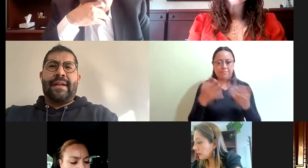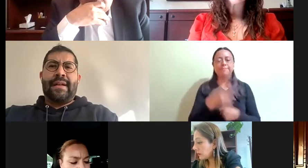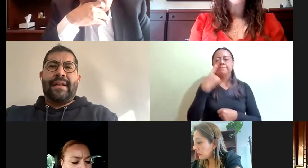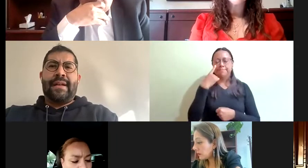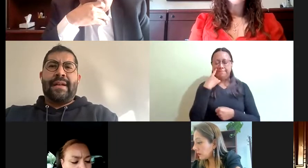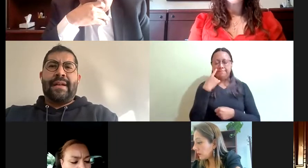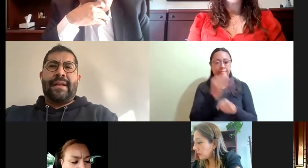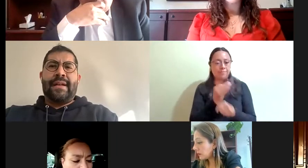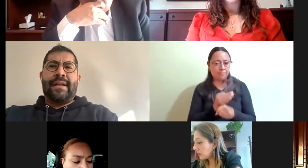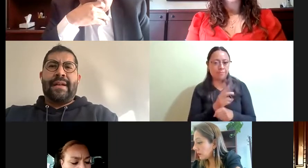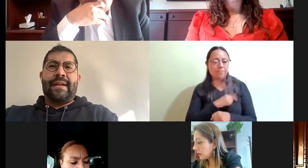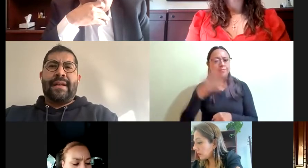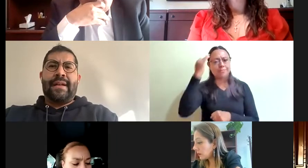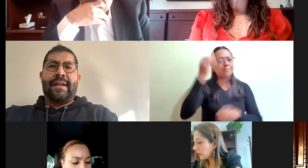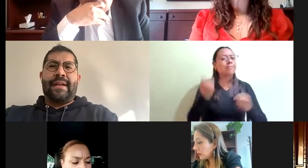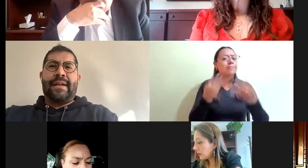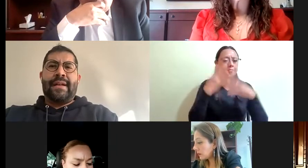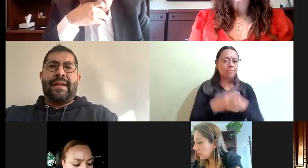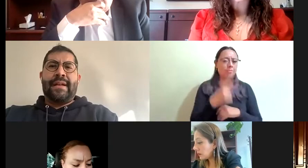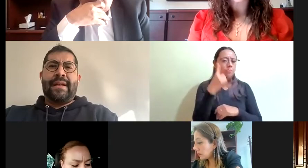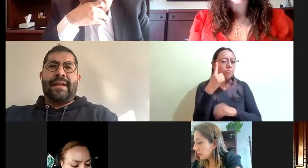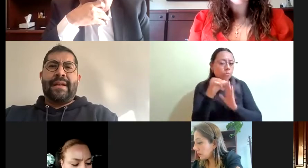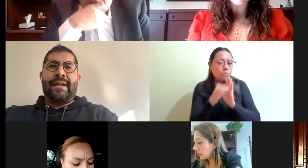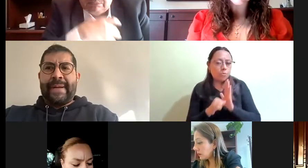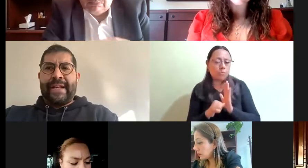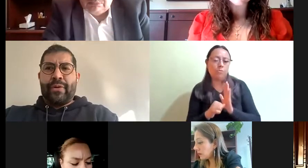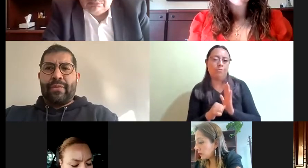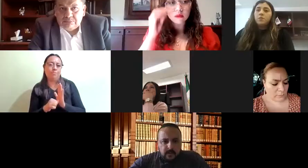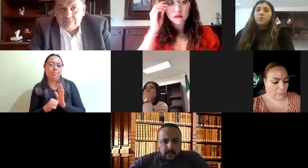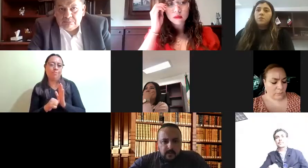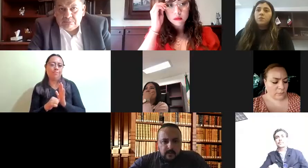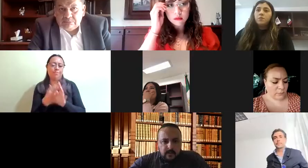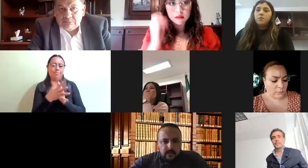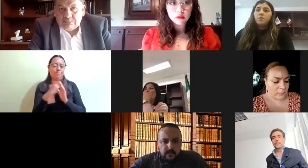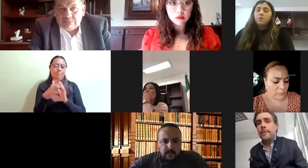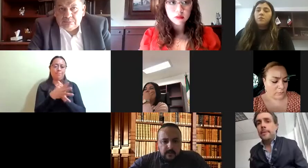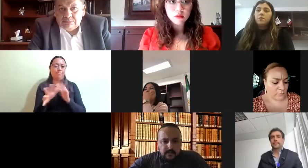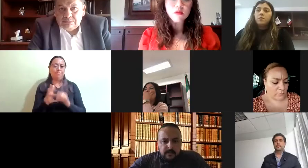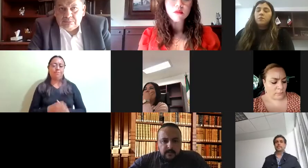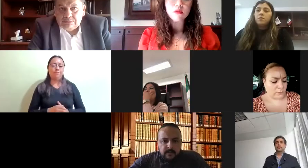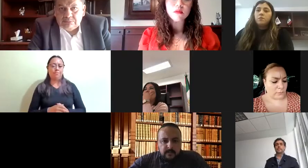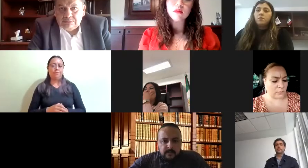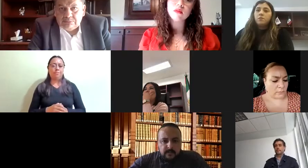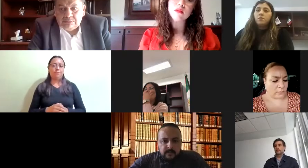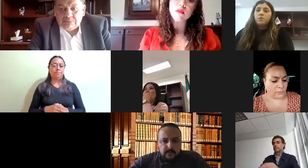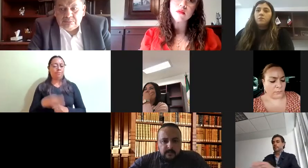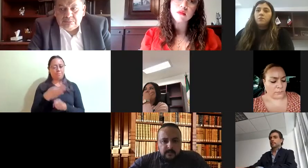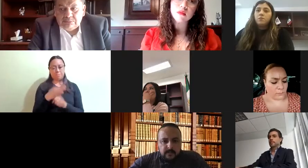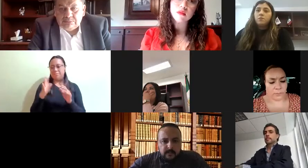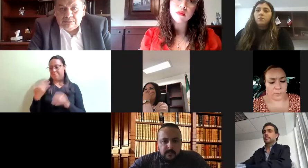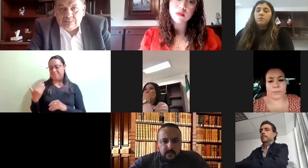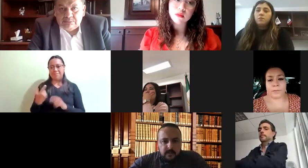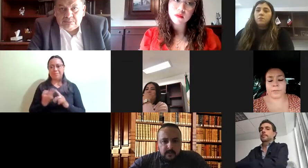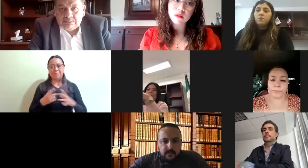mes y una semana de este periodo. Acabamos de instalar las comisiones. No